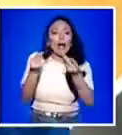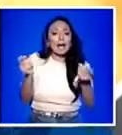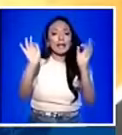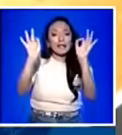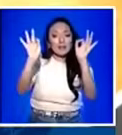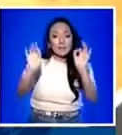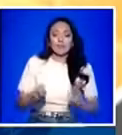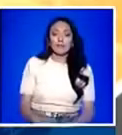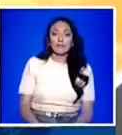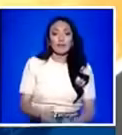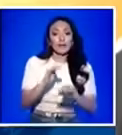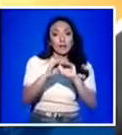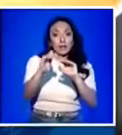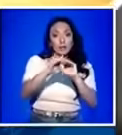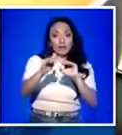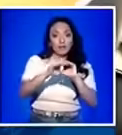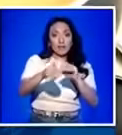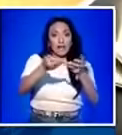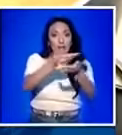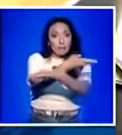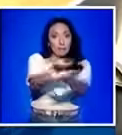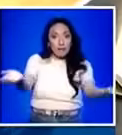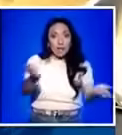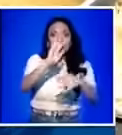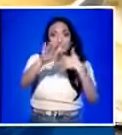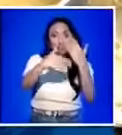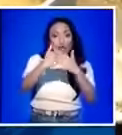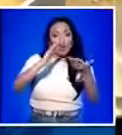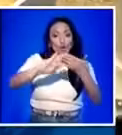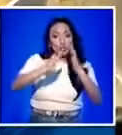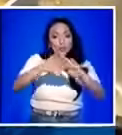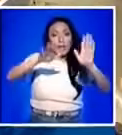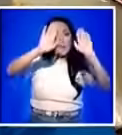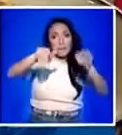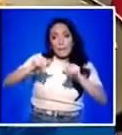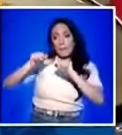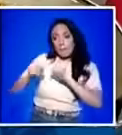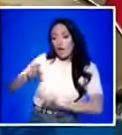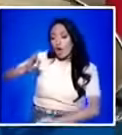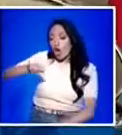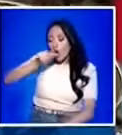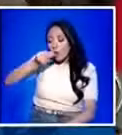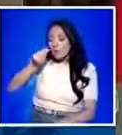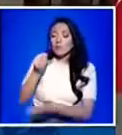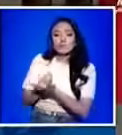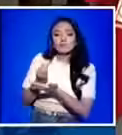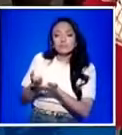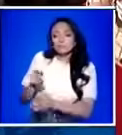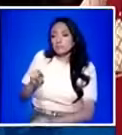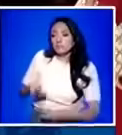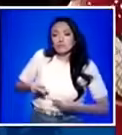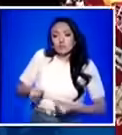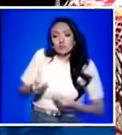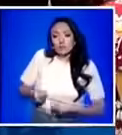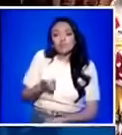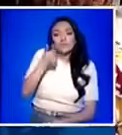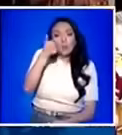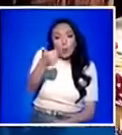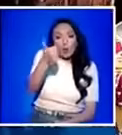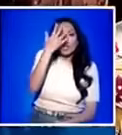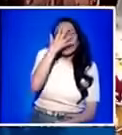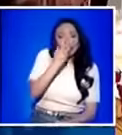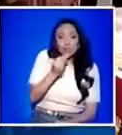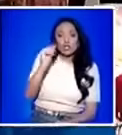final estamos invitando a toda la comunidad que se haga presente y que nos vengan a hacer el gasto. Que aquí vamos a dar bueno, bonito